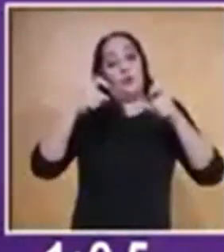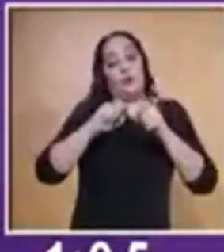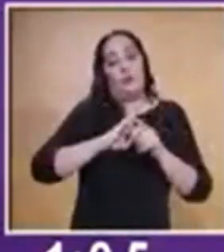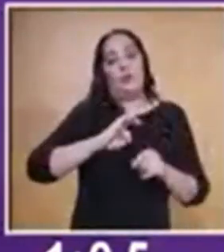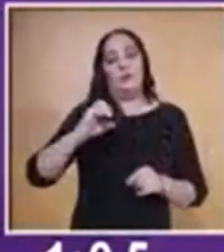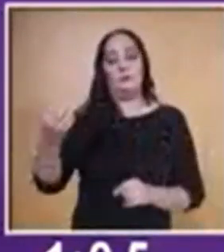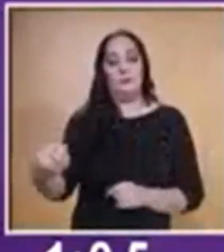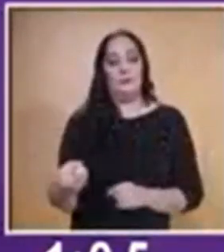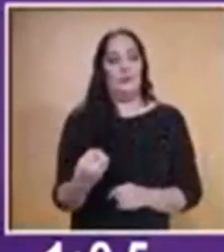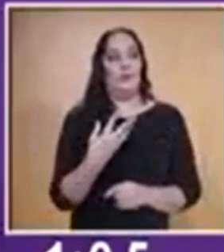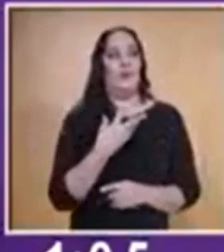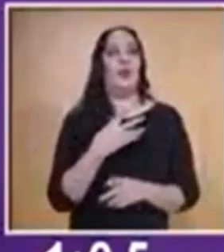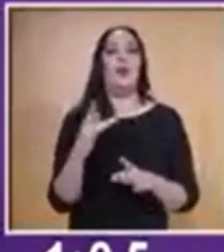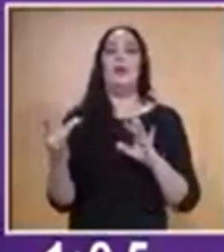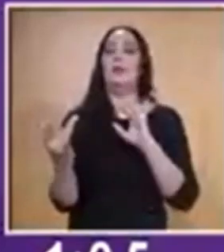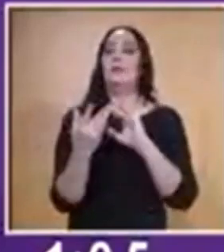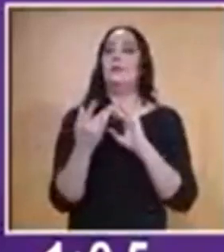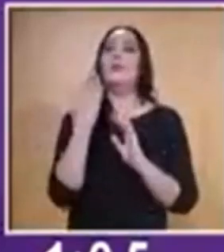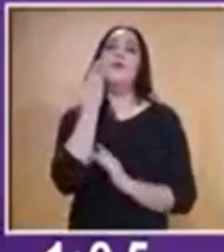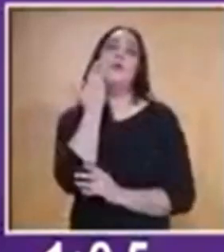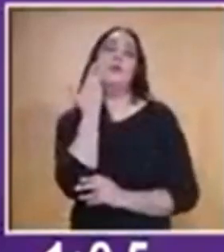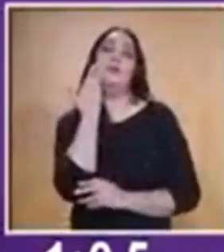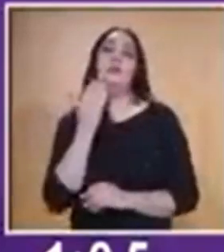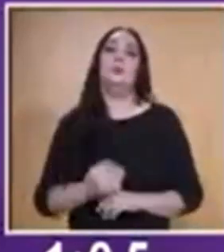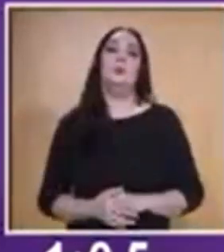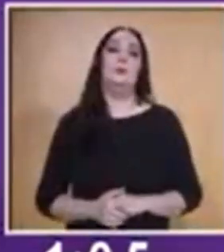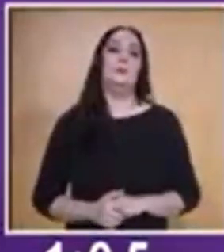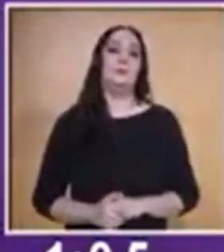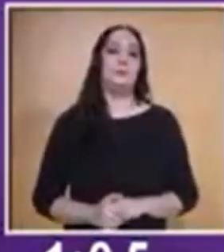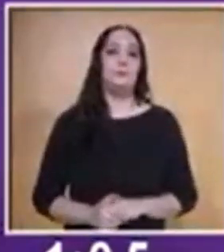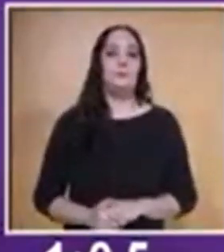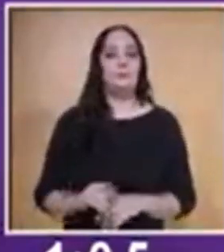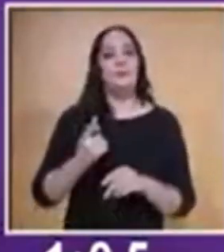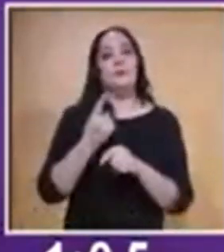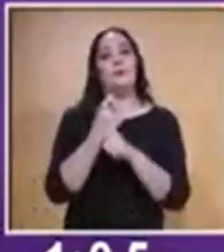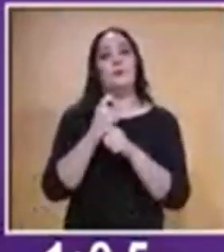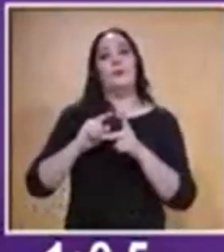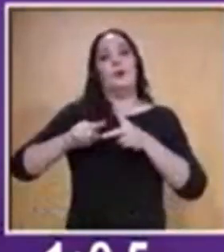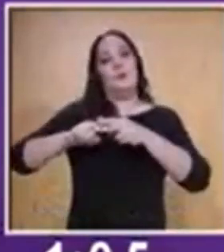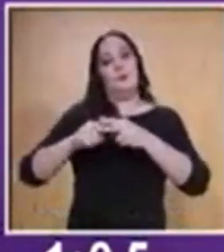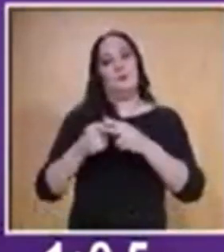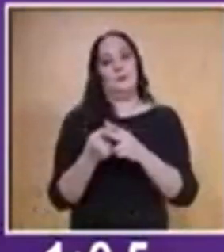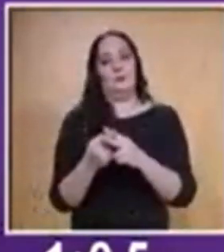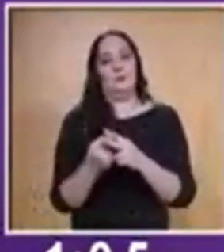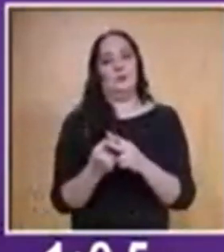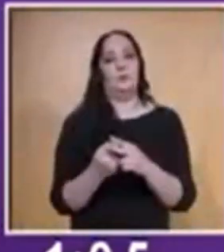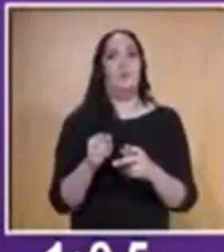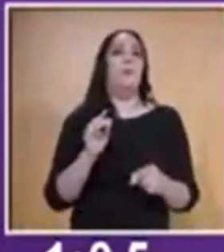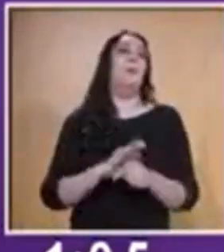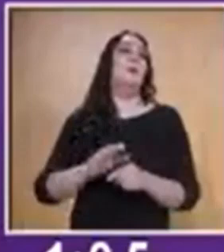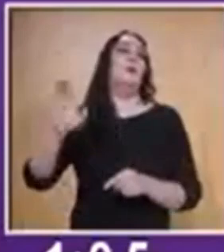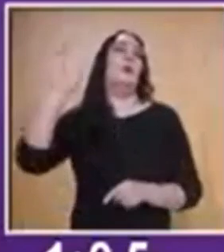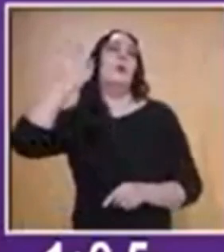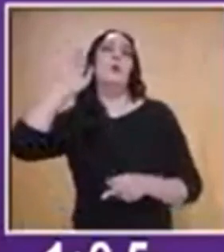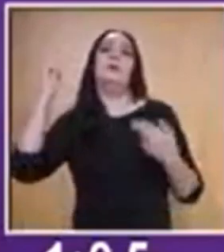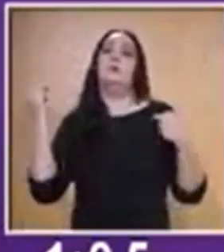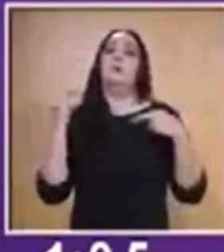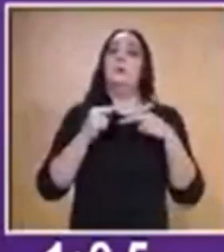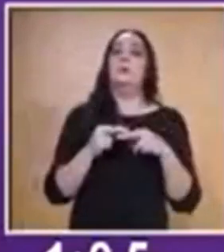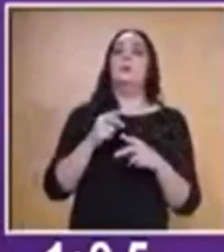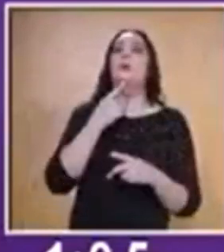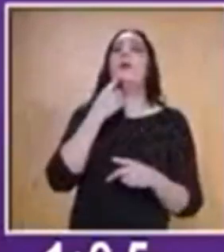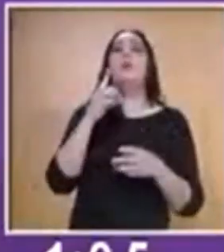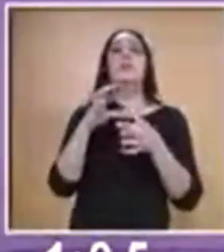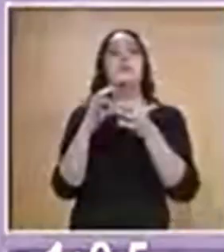mandes a nuestras redes sociales. Entonces, vamos a iniciar con el primer personaje célebre que el profesor Josué me va a ayudar a